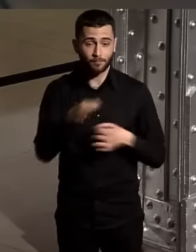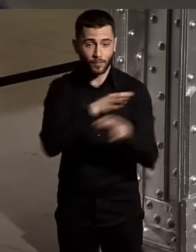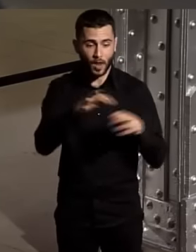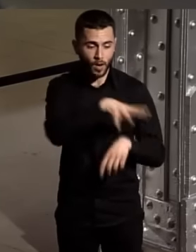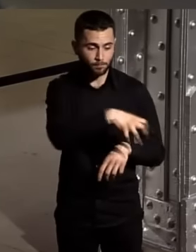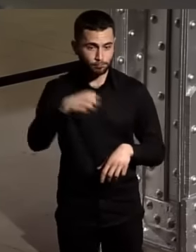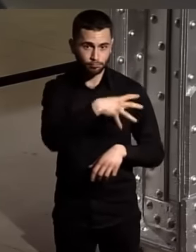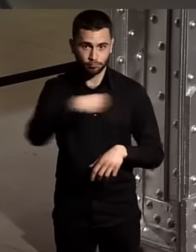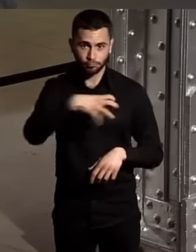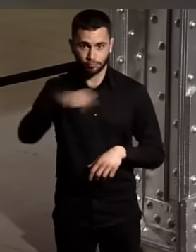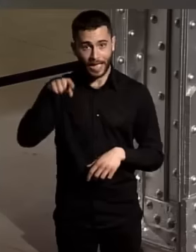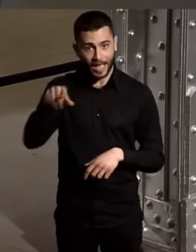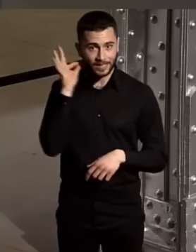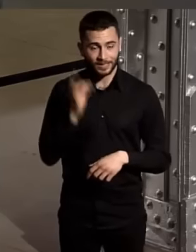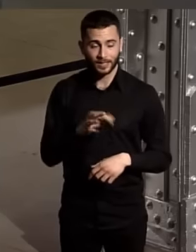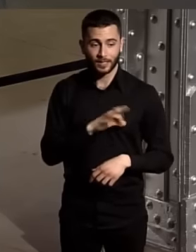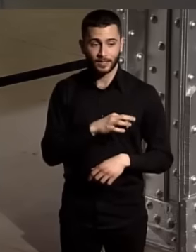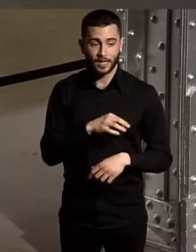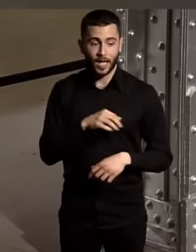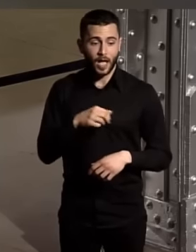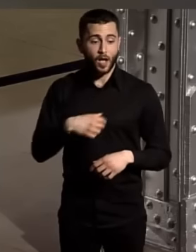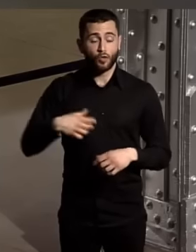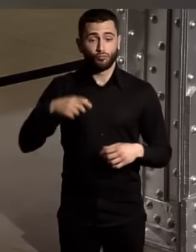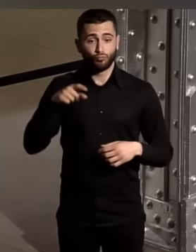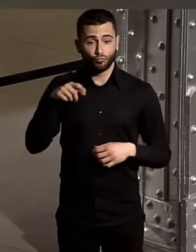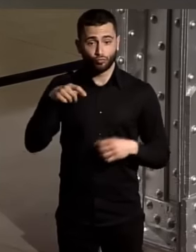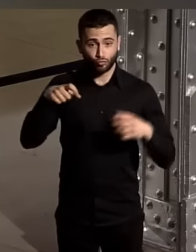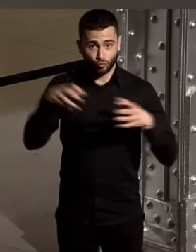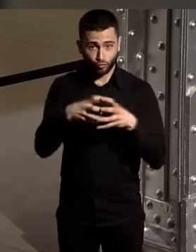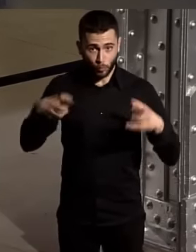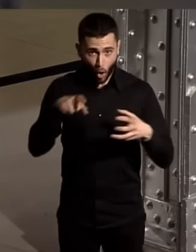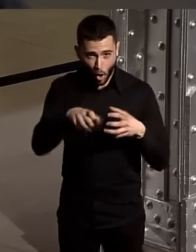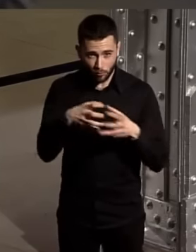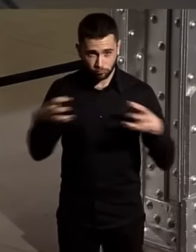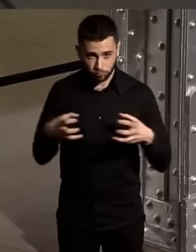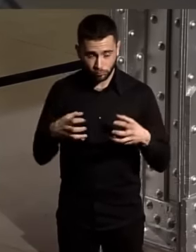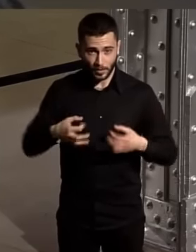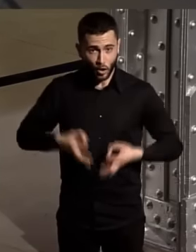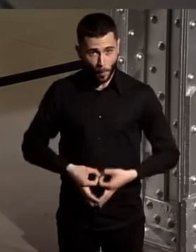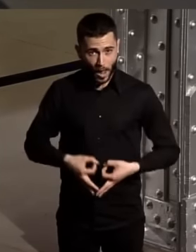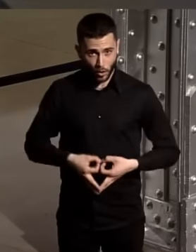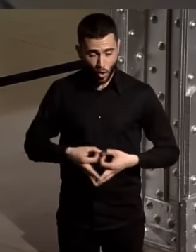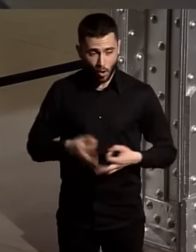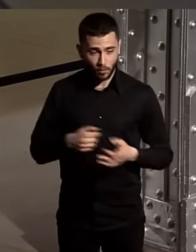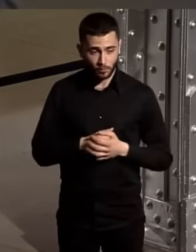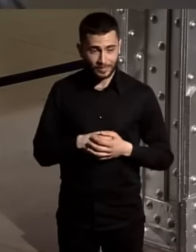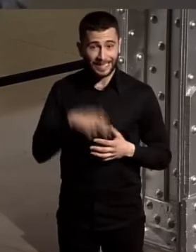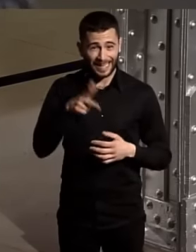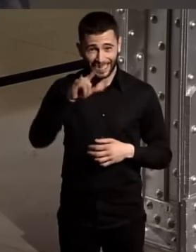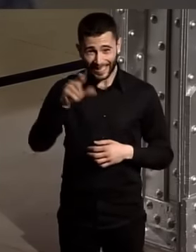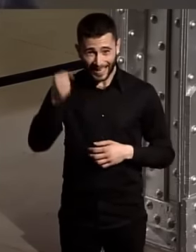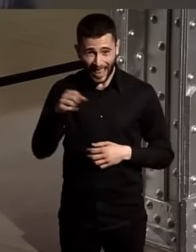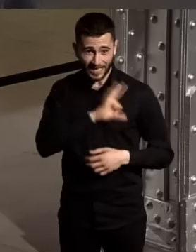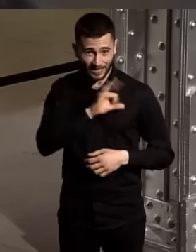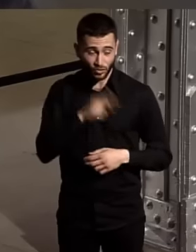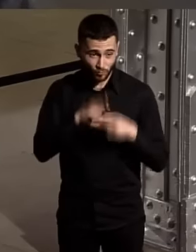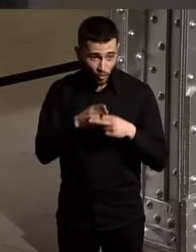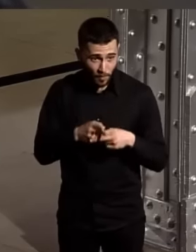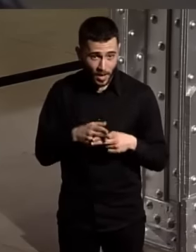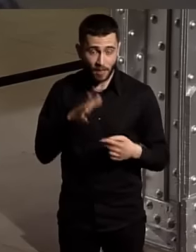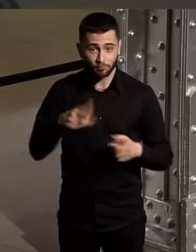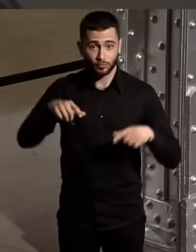tumor de ovario se llamaba en reta lx y por este nombre no se llamaron estas células Gila y estas células las tenemos en mi